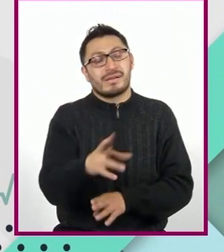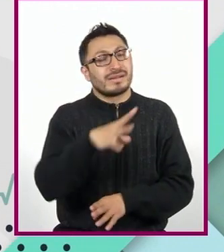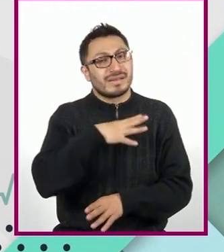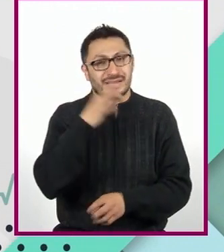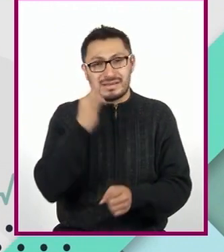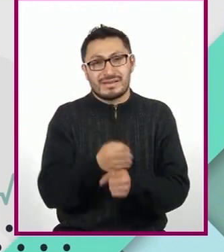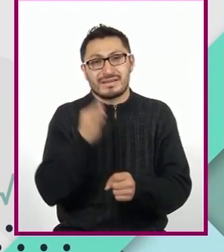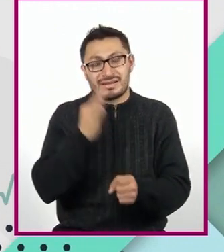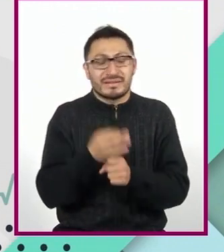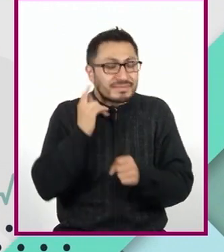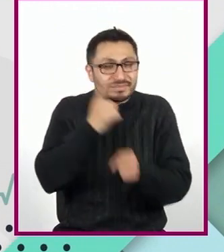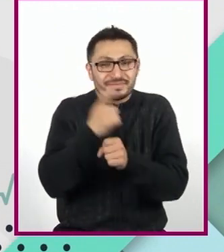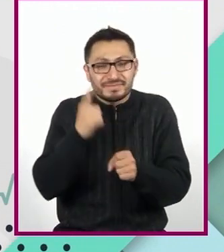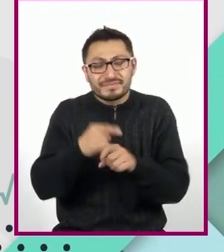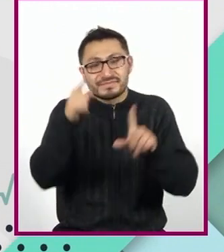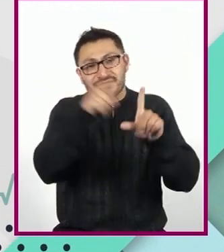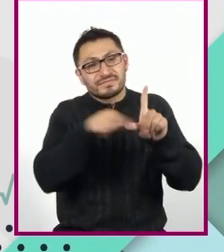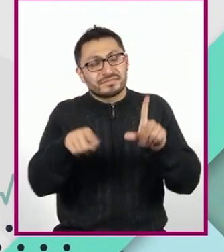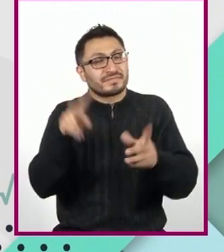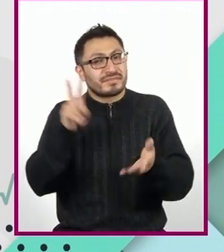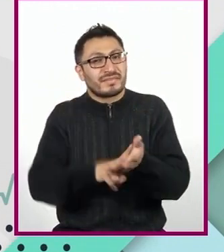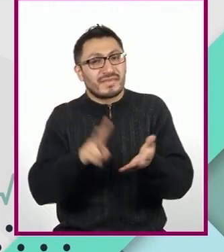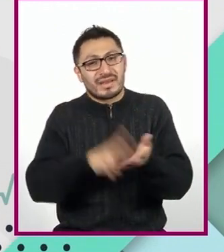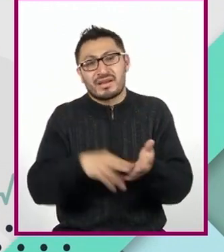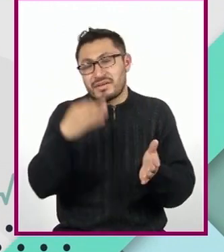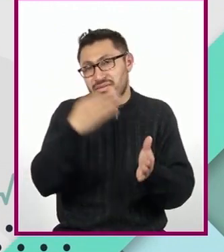de encontrar ángulos con valor faltante.